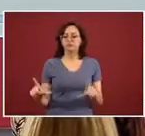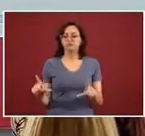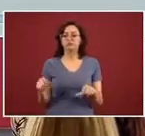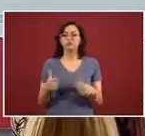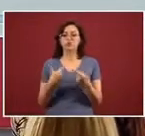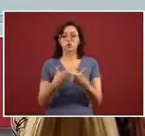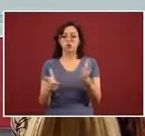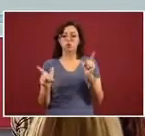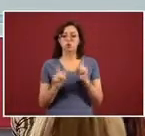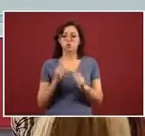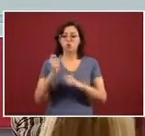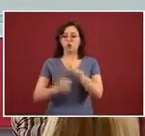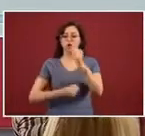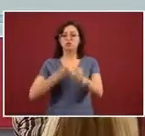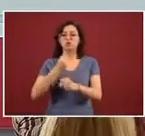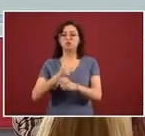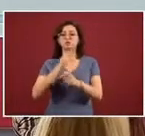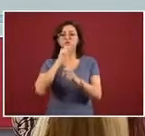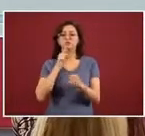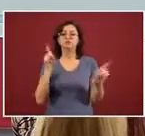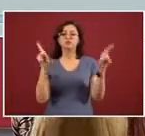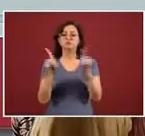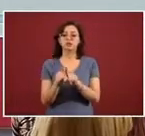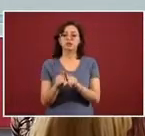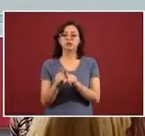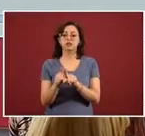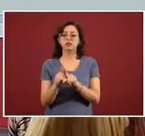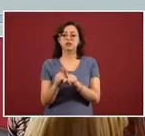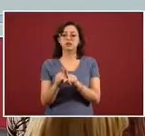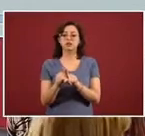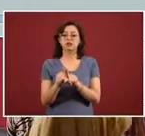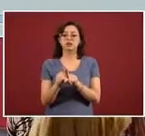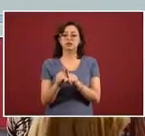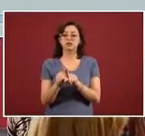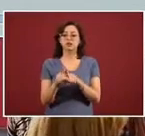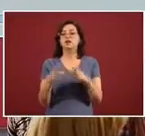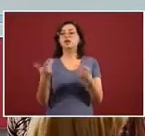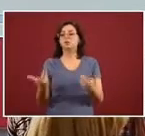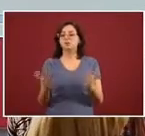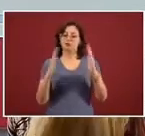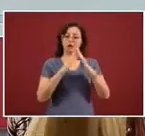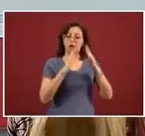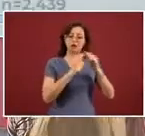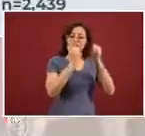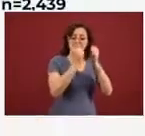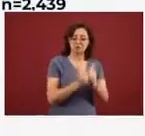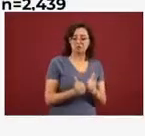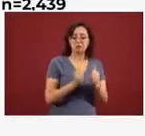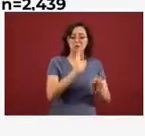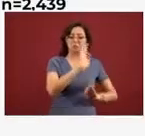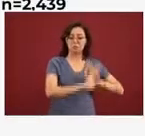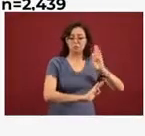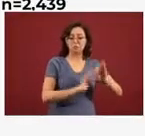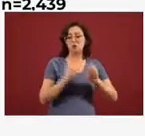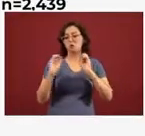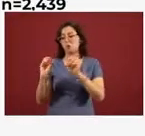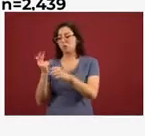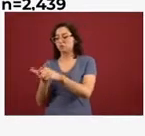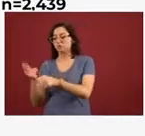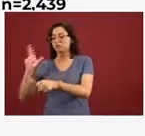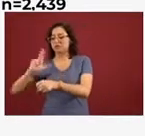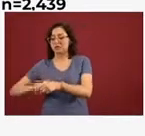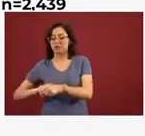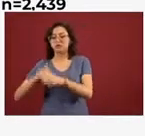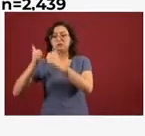grupo de edad, pero ahora también considerando el tipo de atención médica que tuvieron que requerir, en este caso